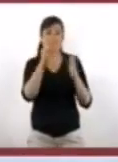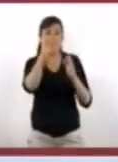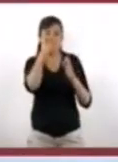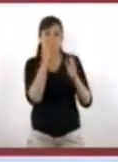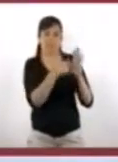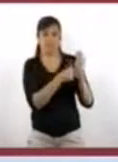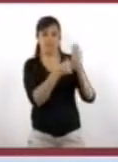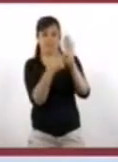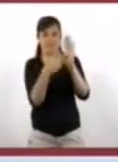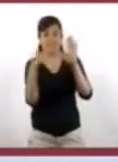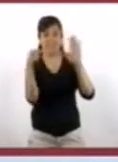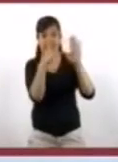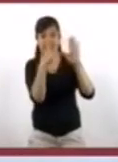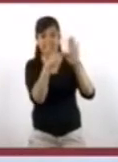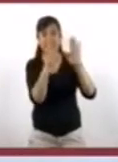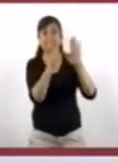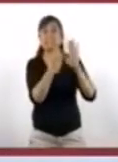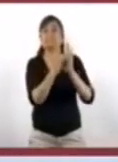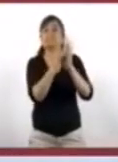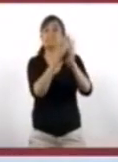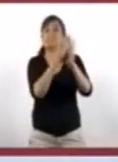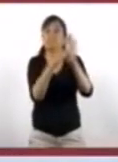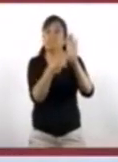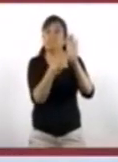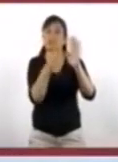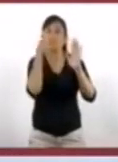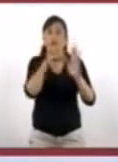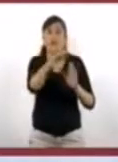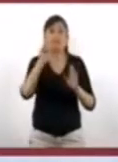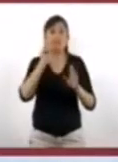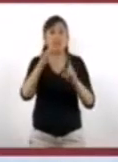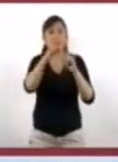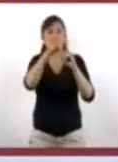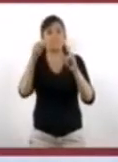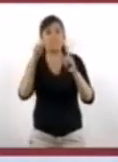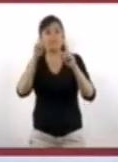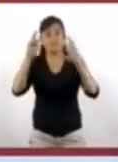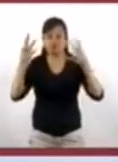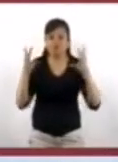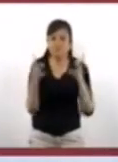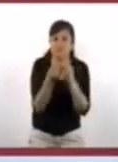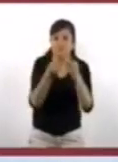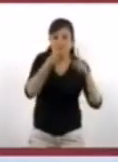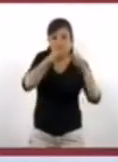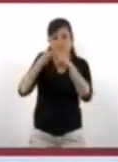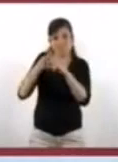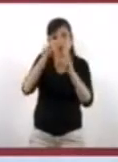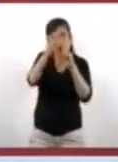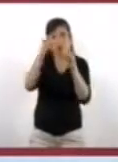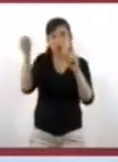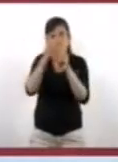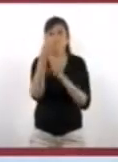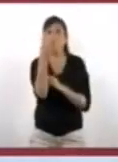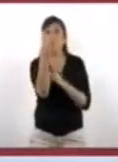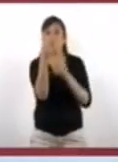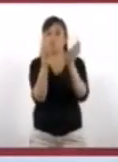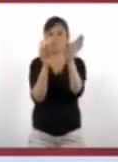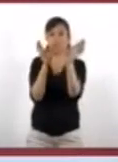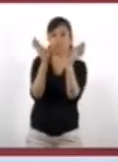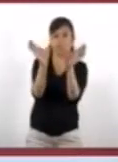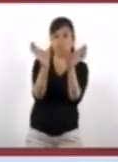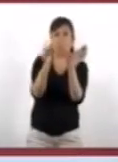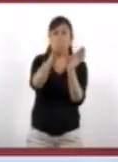símbolo. Sirve para ubicar el valor del dato que divide a un conjunto de datos ordenados en dos